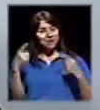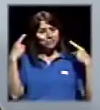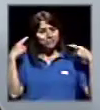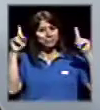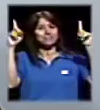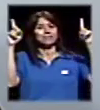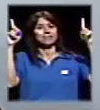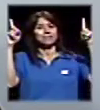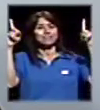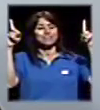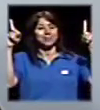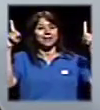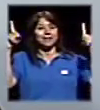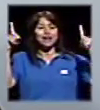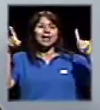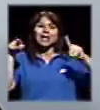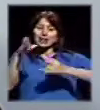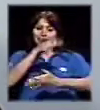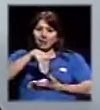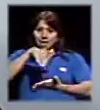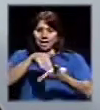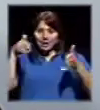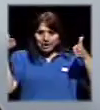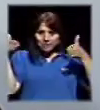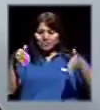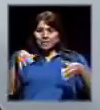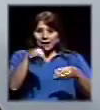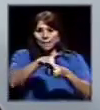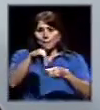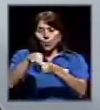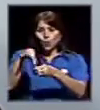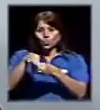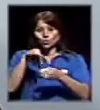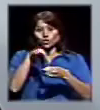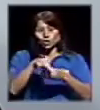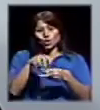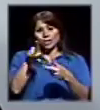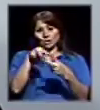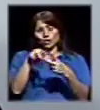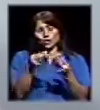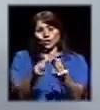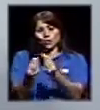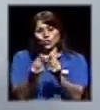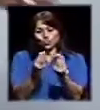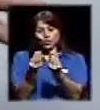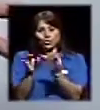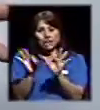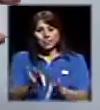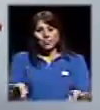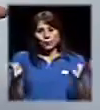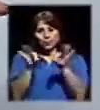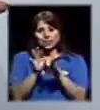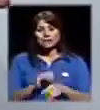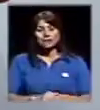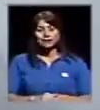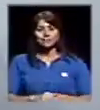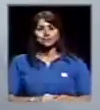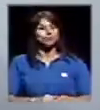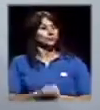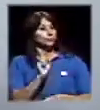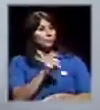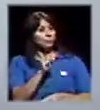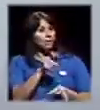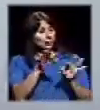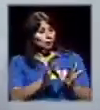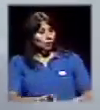eje de la producción de esa importantísima mercancía, ¿verdad? Esto es muy importante, y usted, como